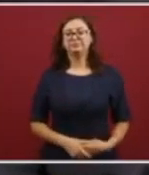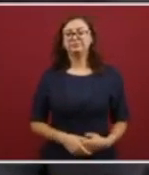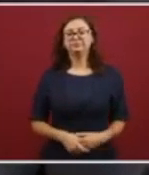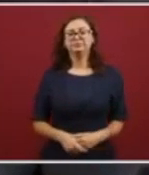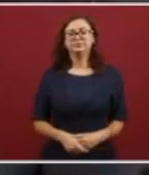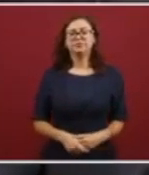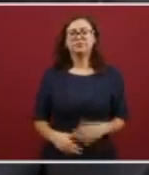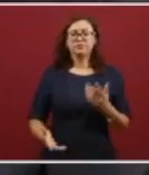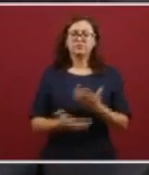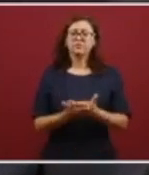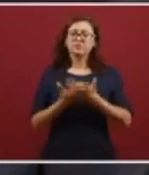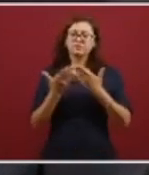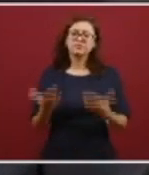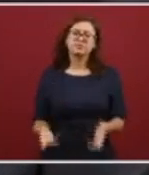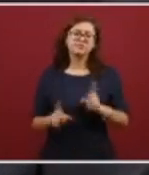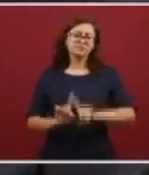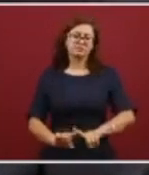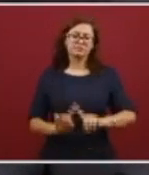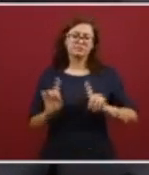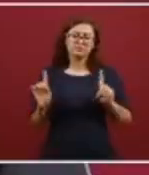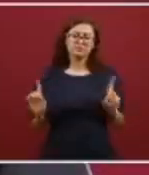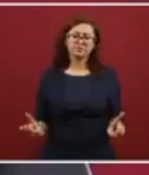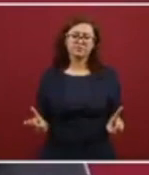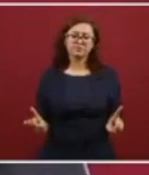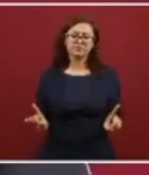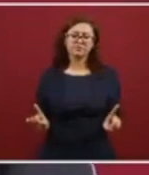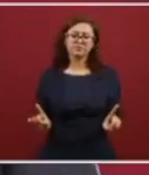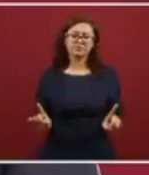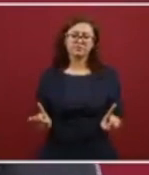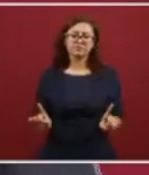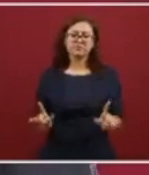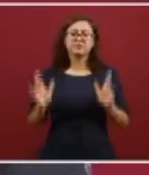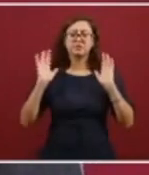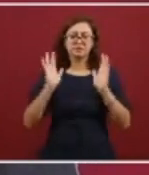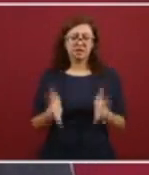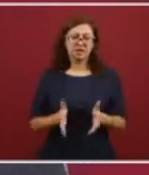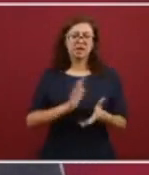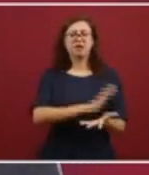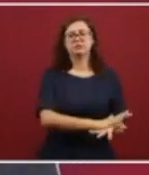ahora es distinto, ahora ya hubo un cambio